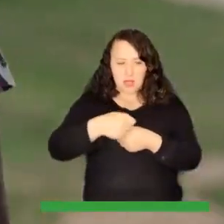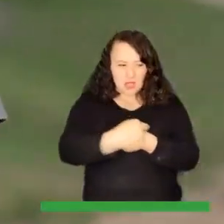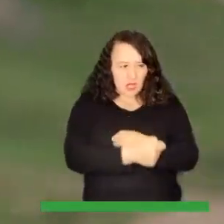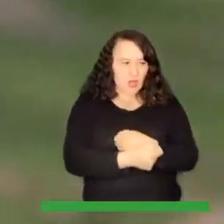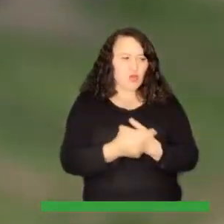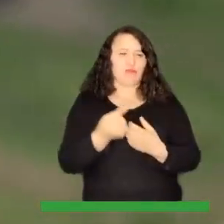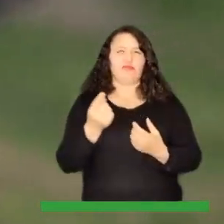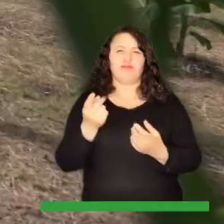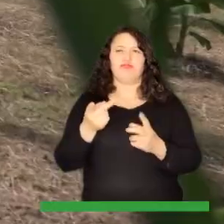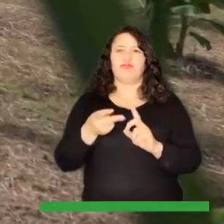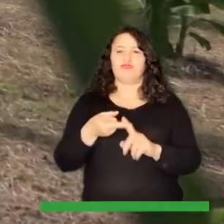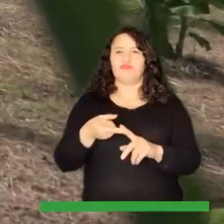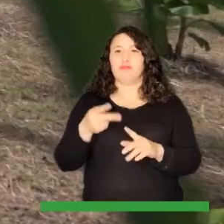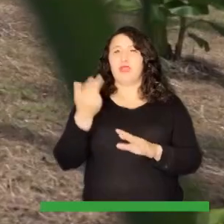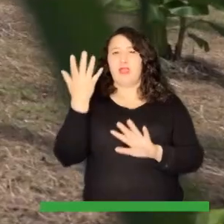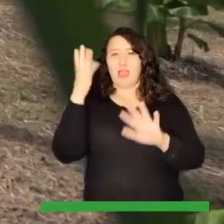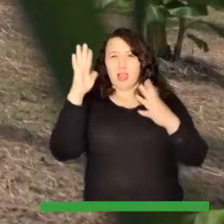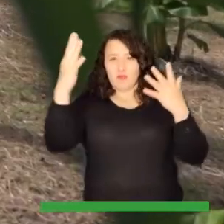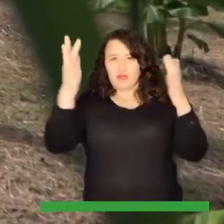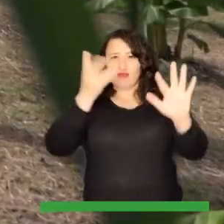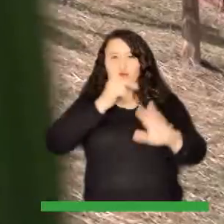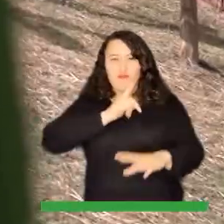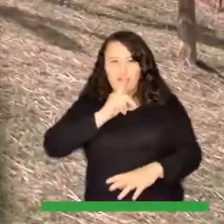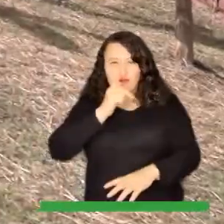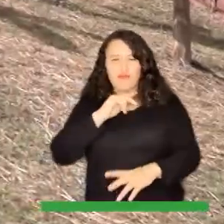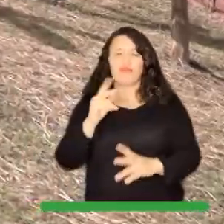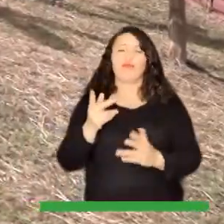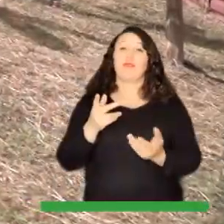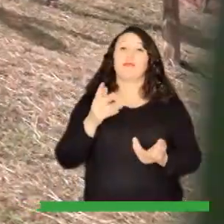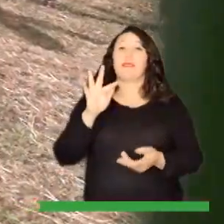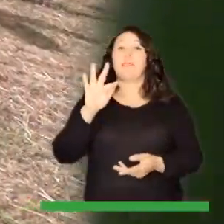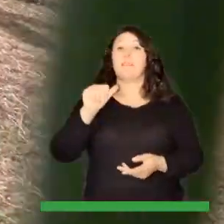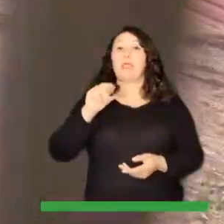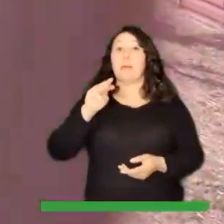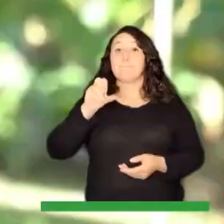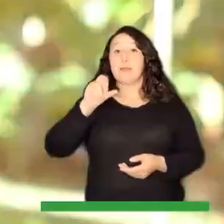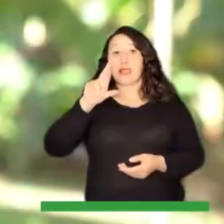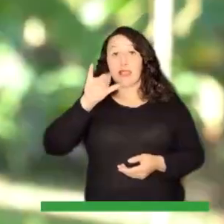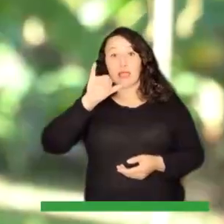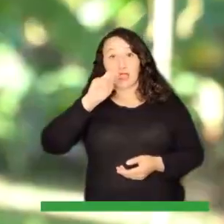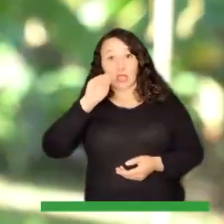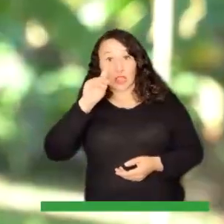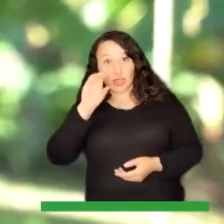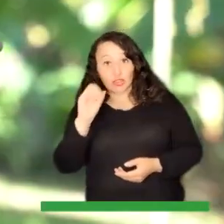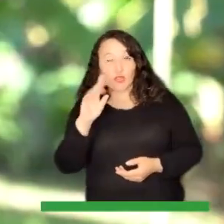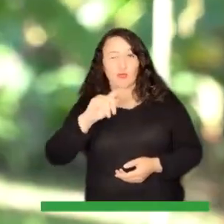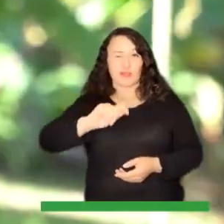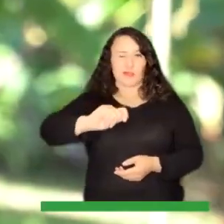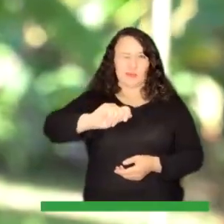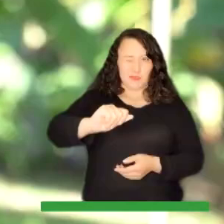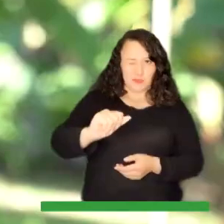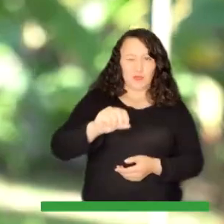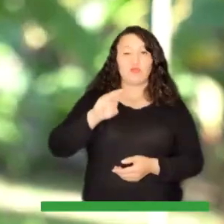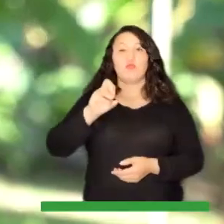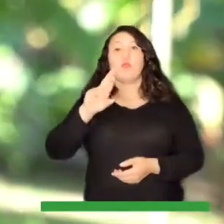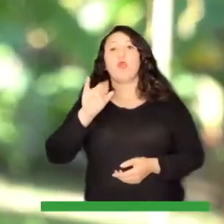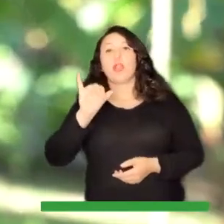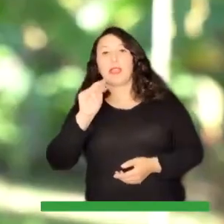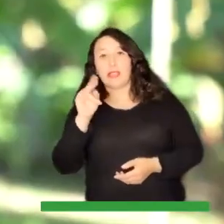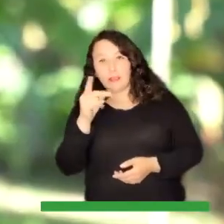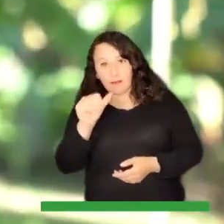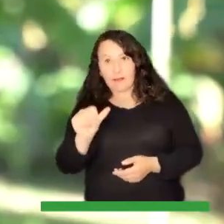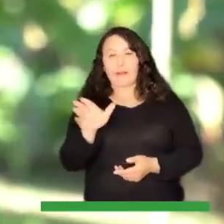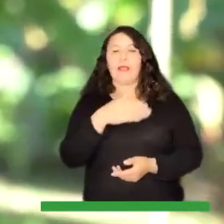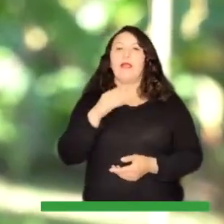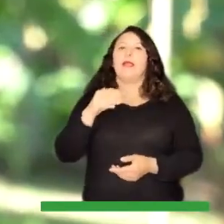banano, yuca y árboles frutales como el tamarindo, el limón, la moringa, la pomarosa, el